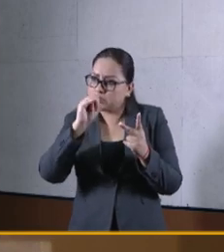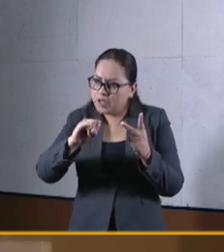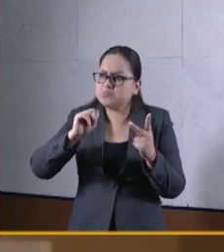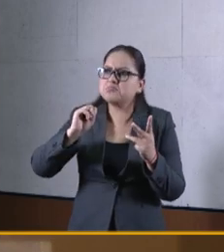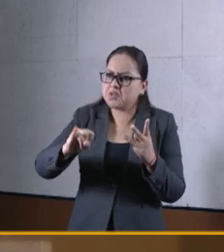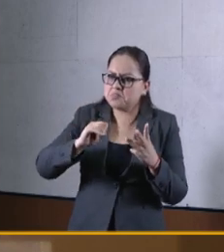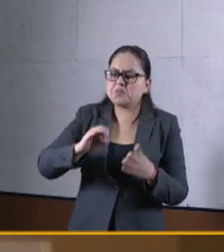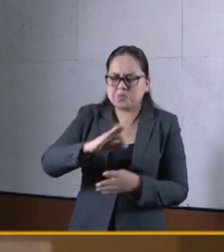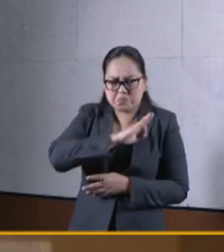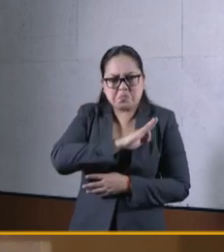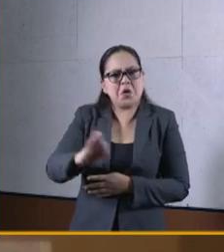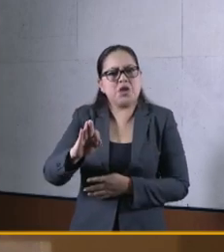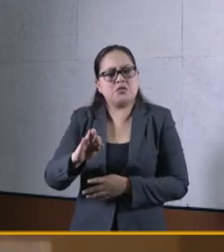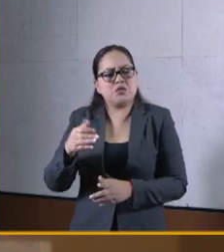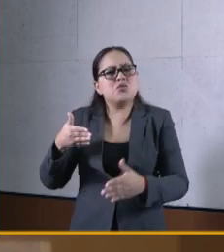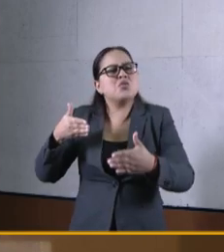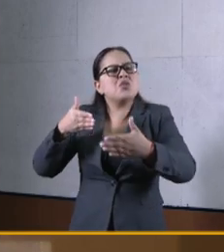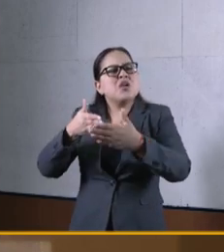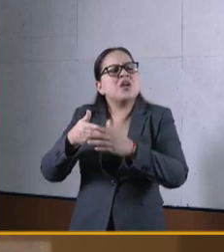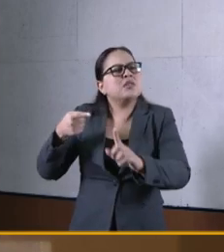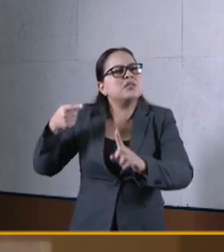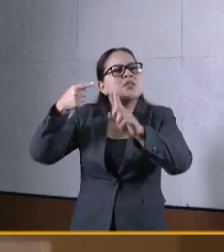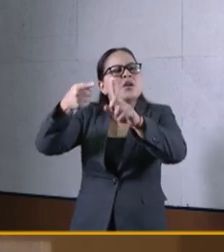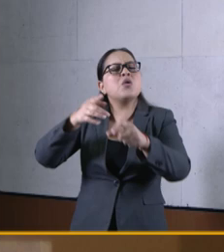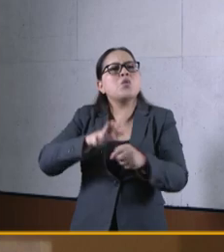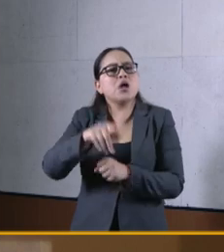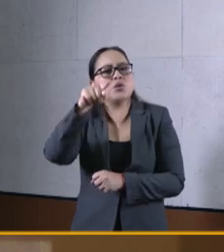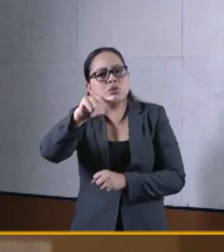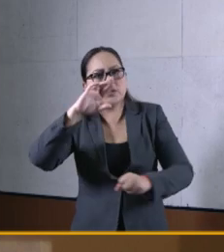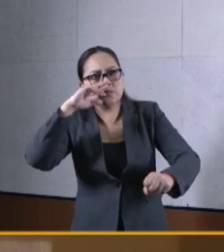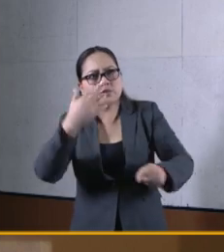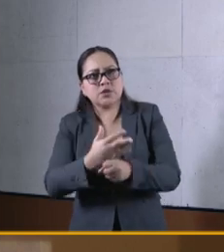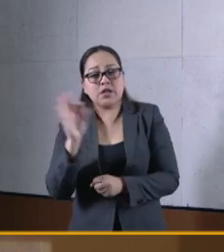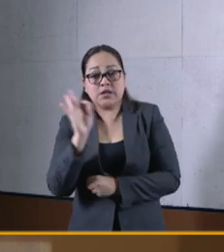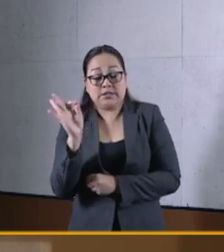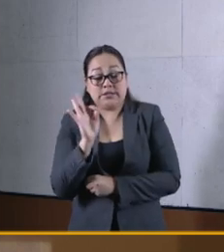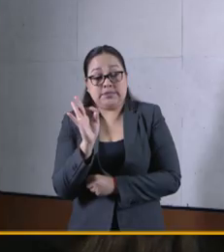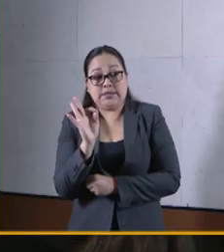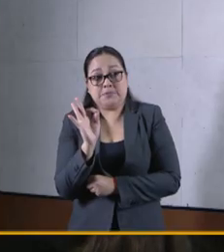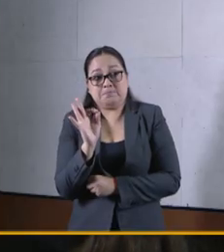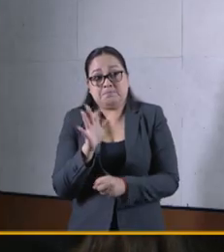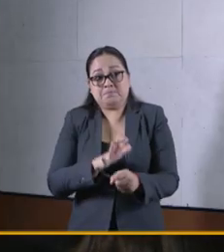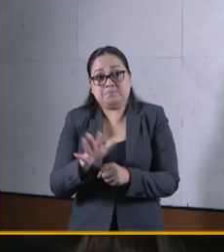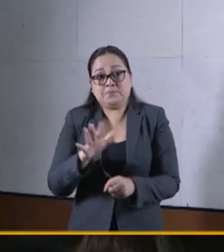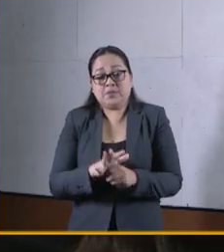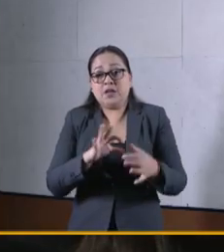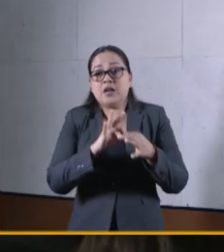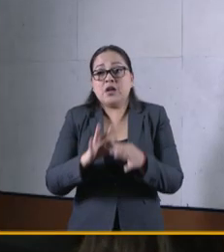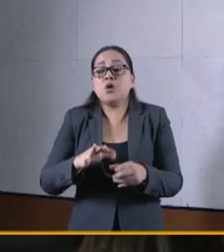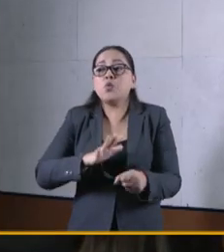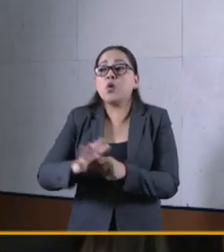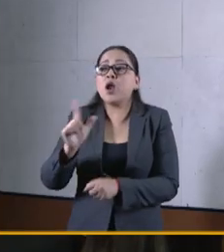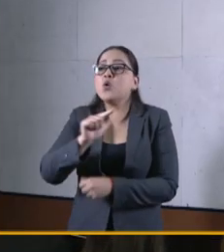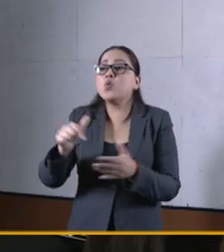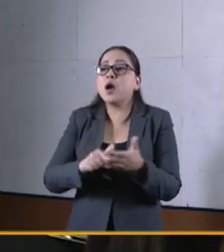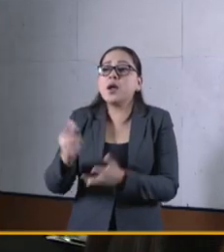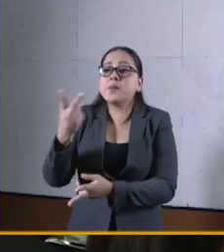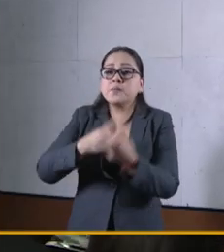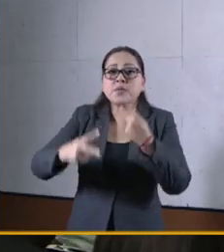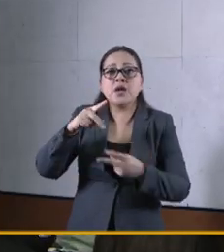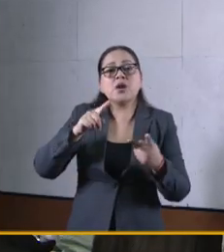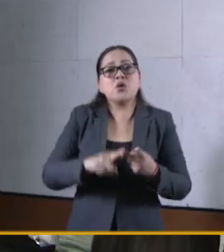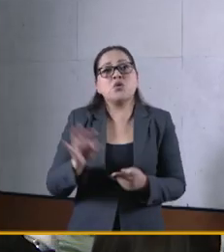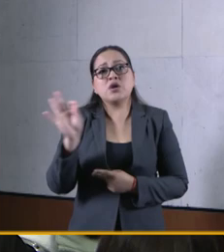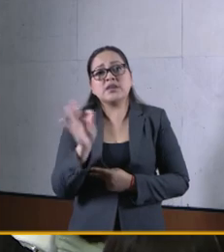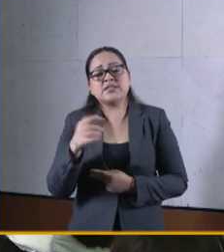el límite lo pones tú ten presente que independientemente del lugar de donde vengamos o